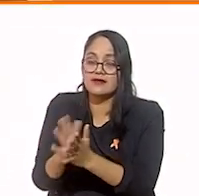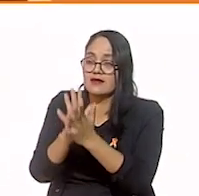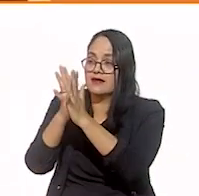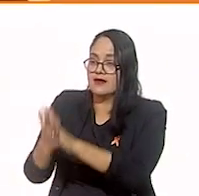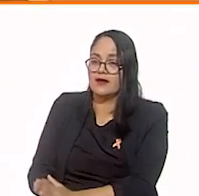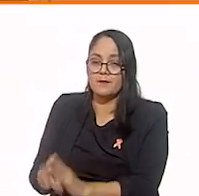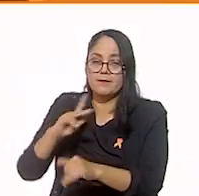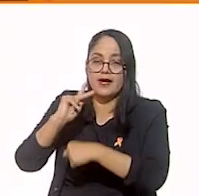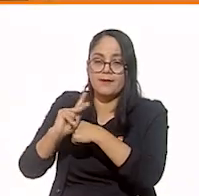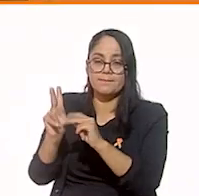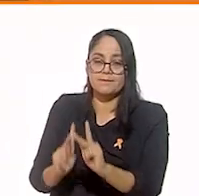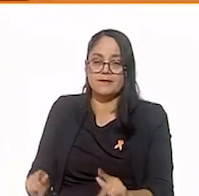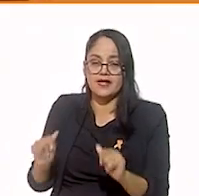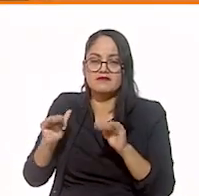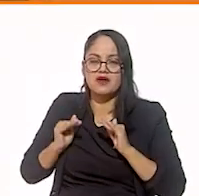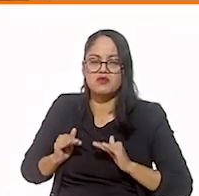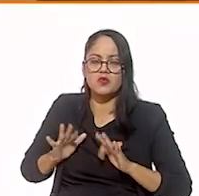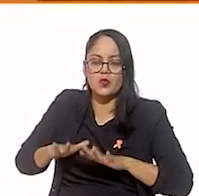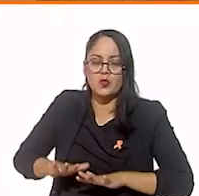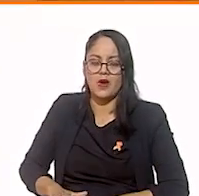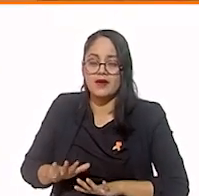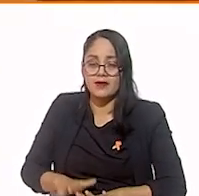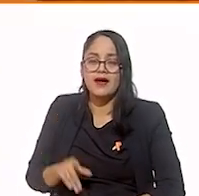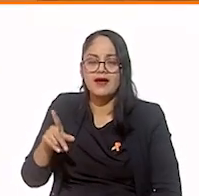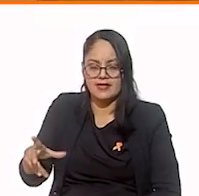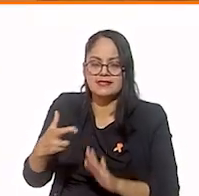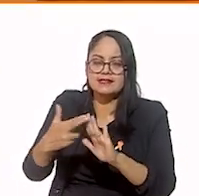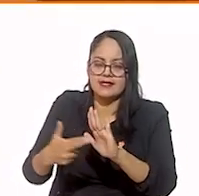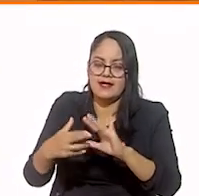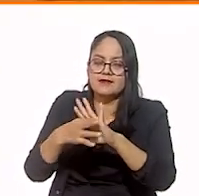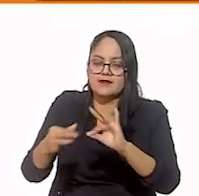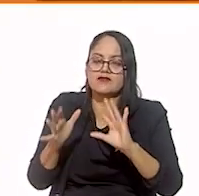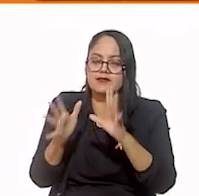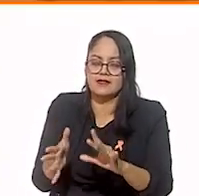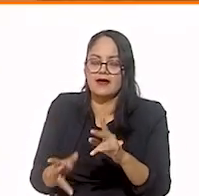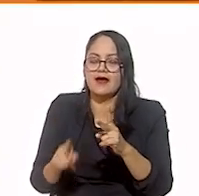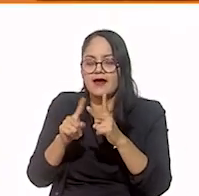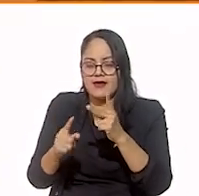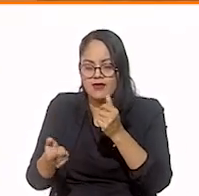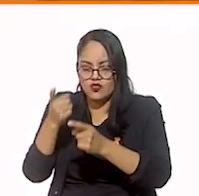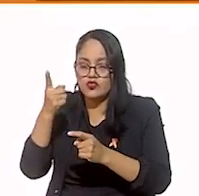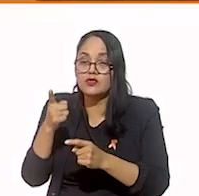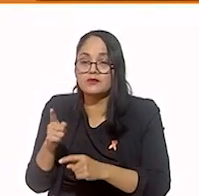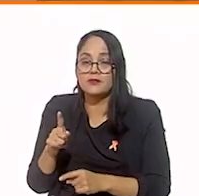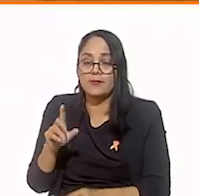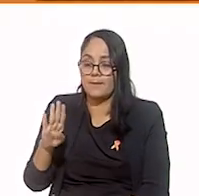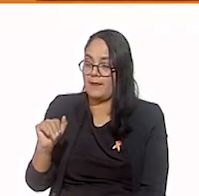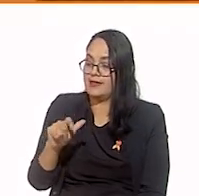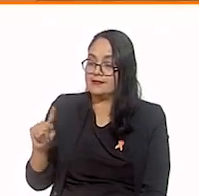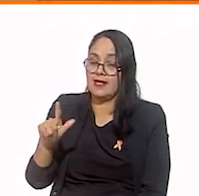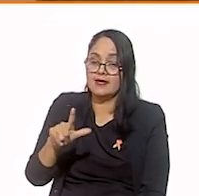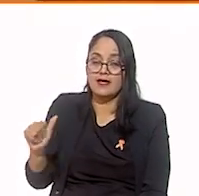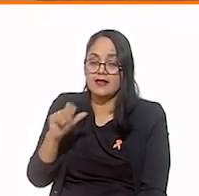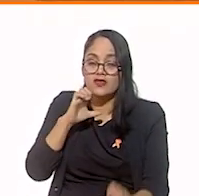pacífica y próspera. Ha anunciado medidas específicas, incluso pues menciona algo así como batalla comunicacional, es